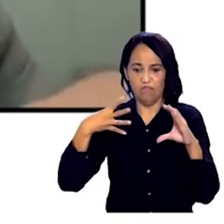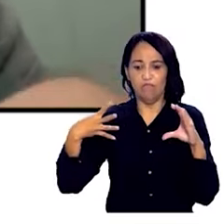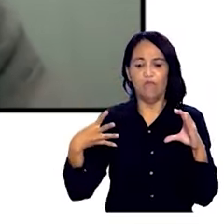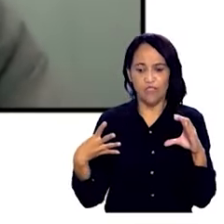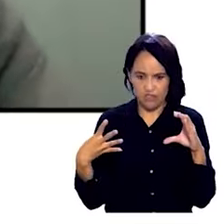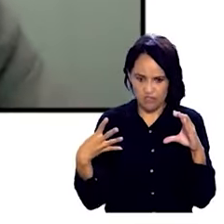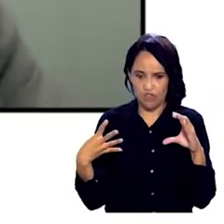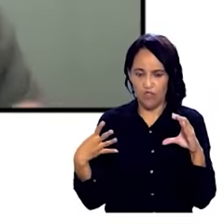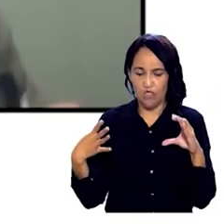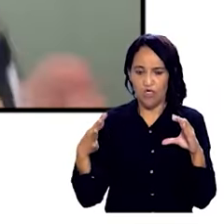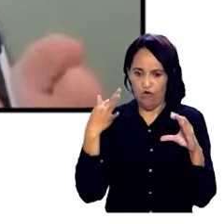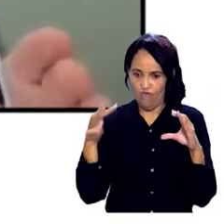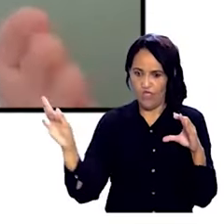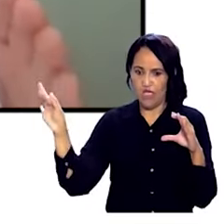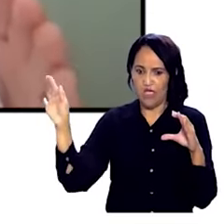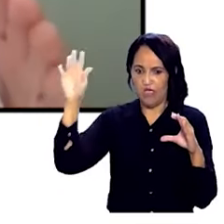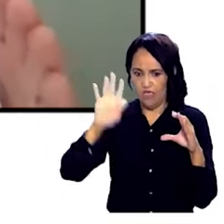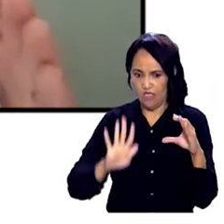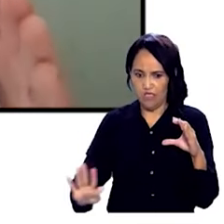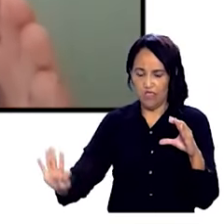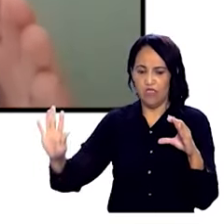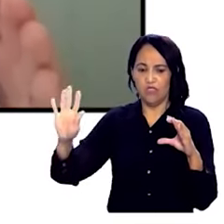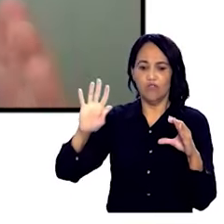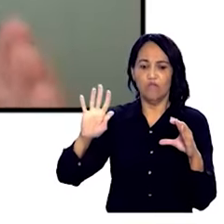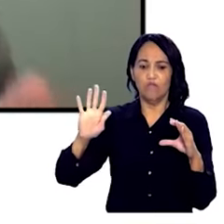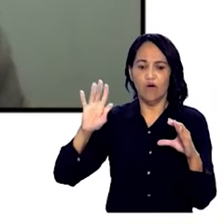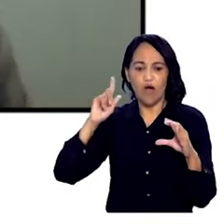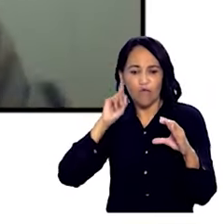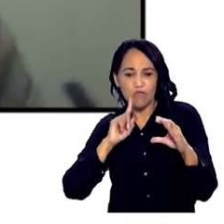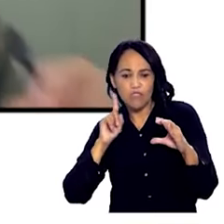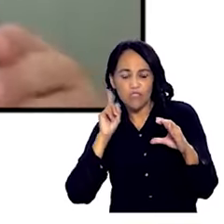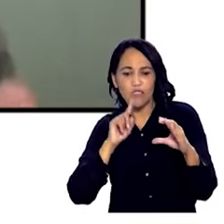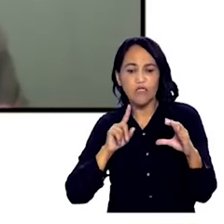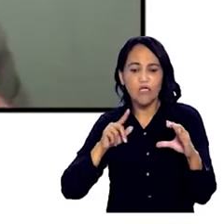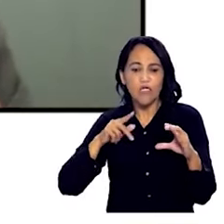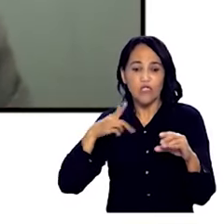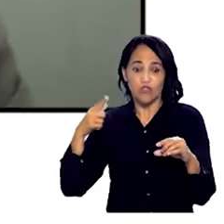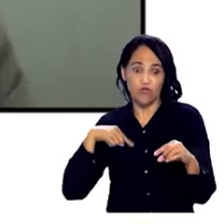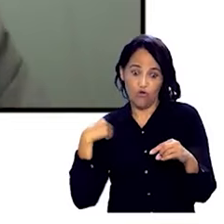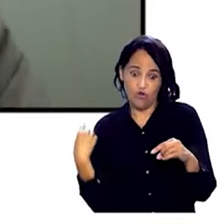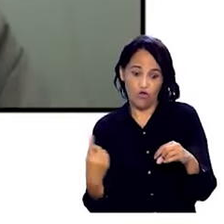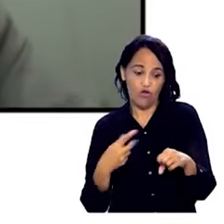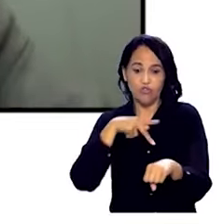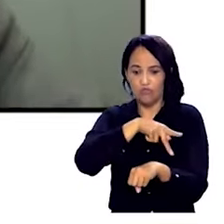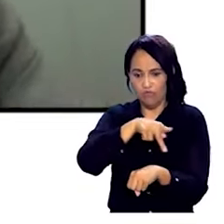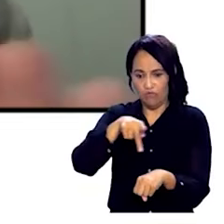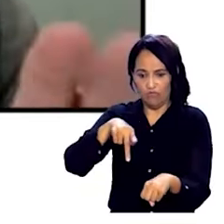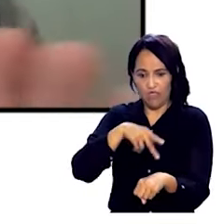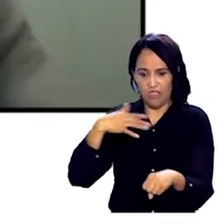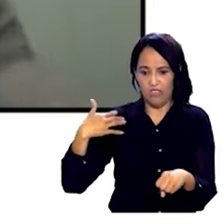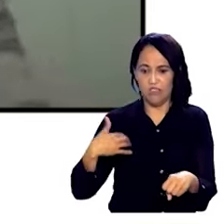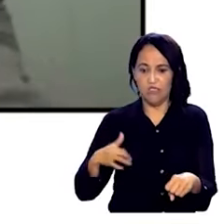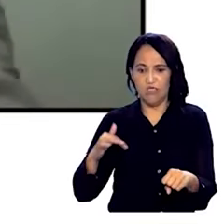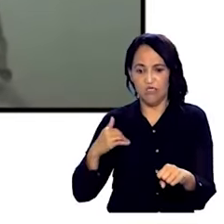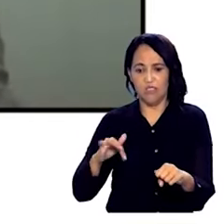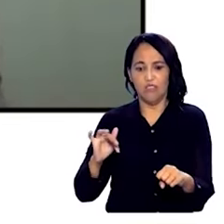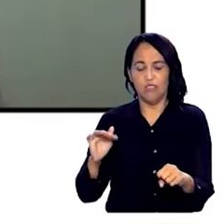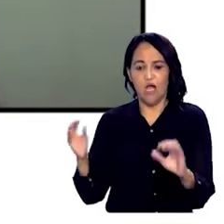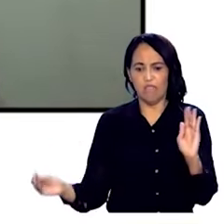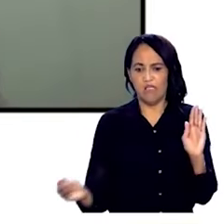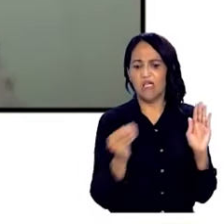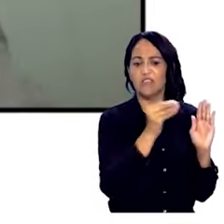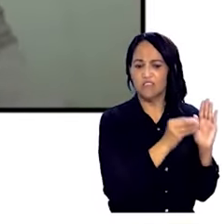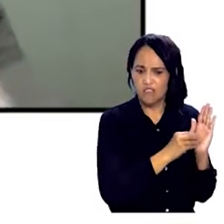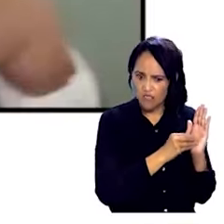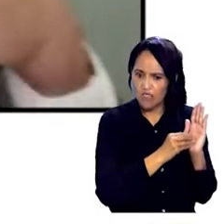nuestro país aplicación interpretación Y aplica de todo derecho de fondo salvo